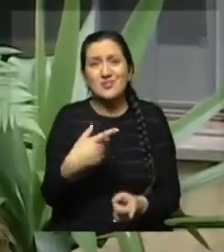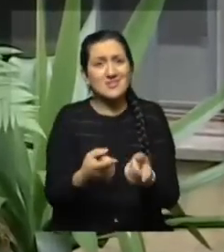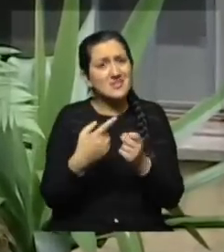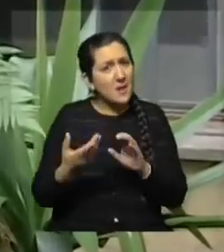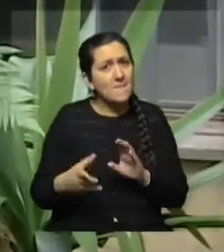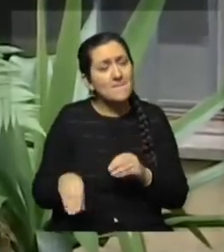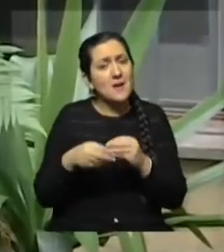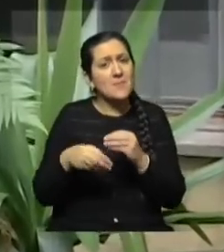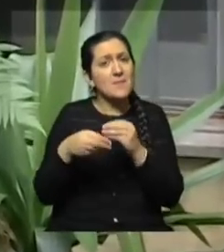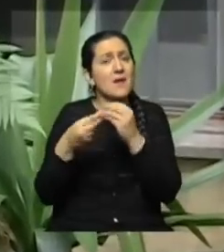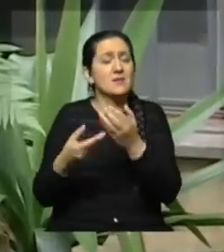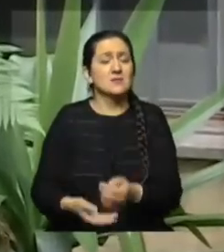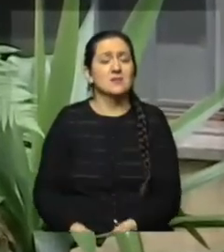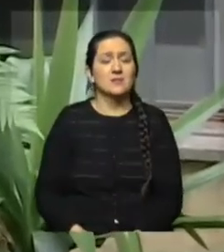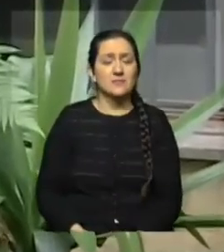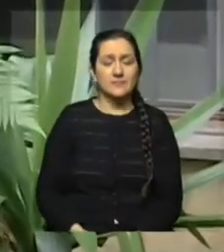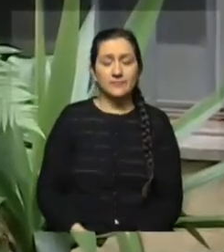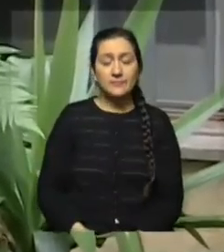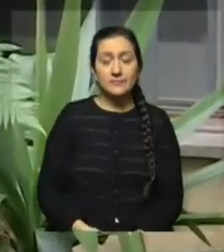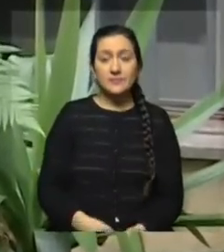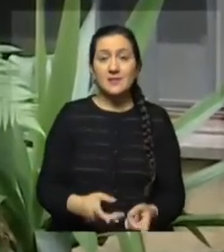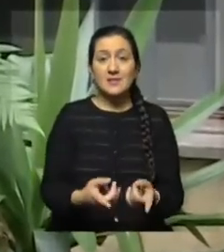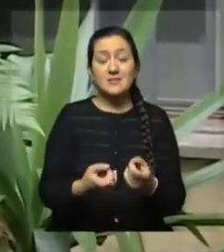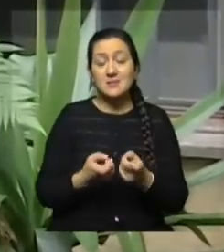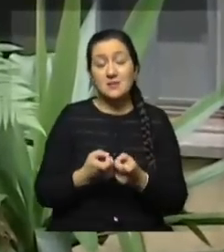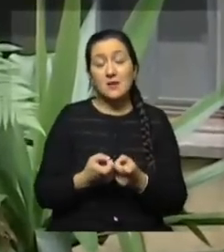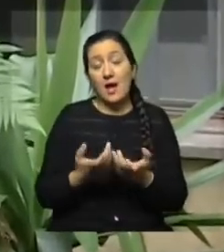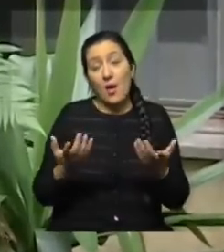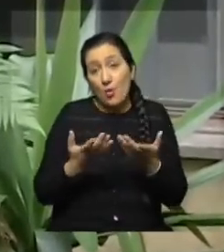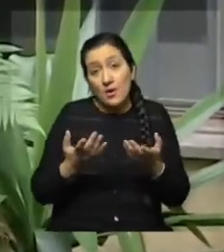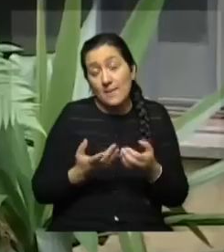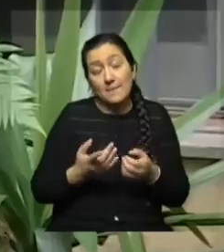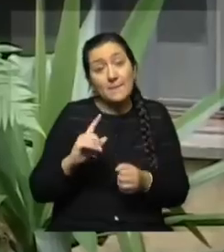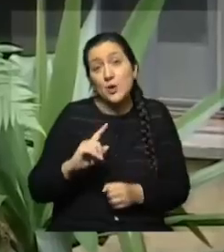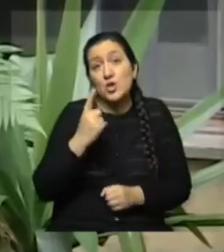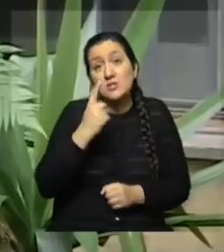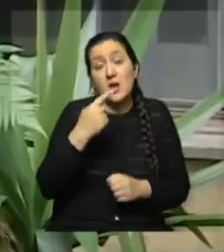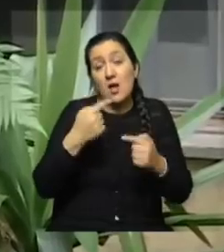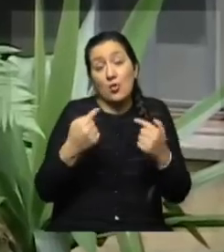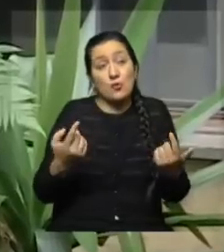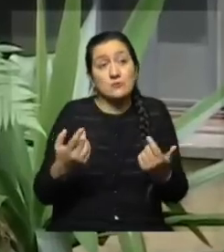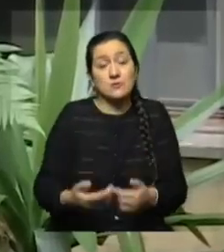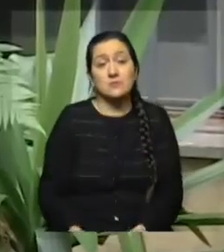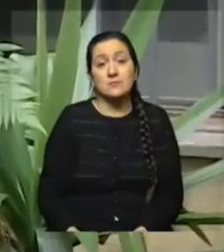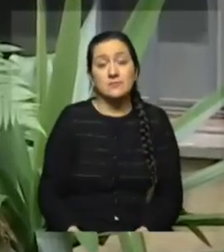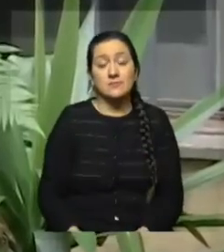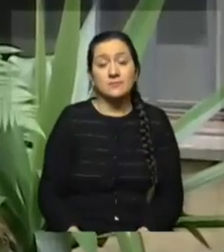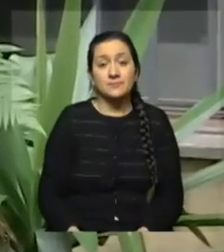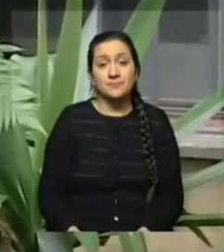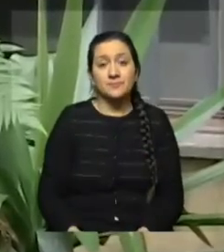tomar decisiones que son decisiones de priorizar o jerarquizar determinados este